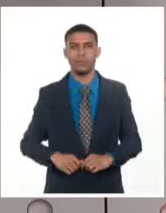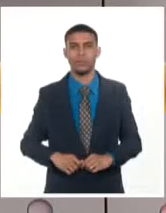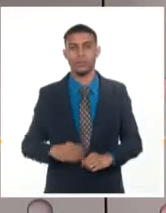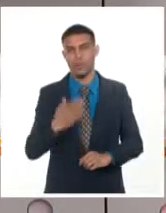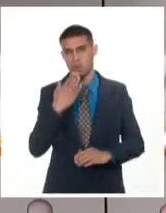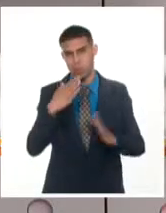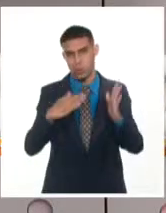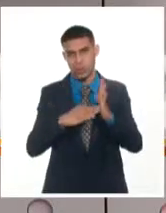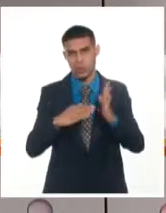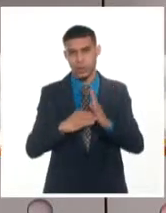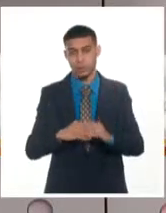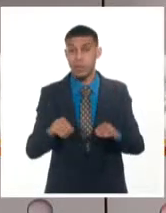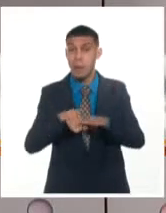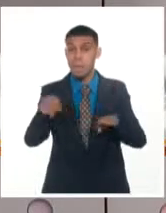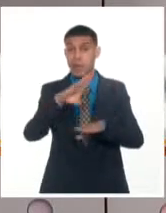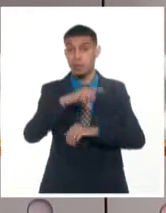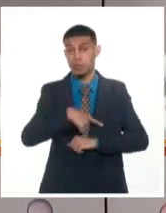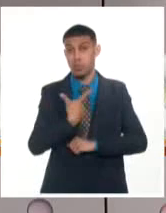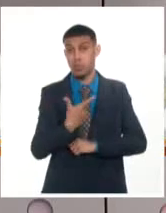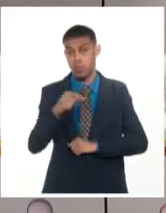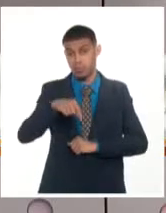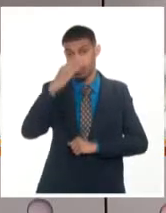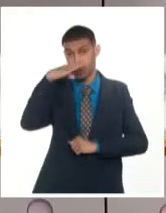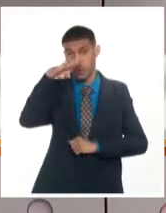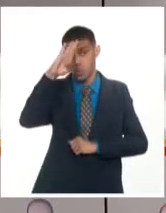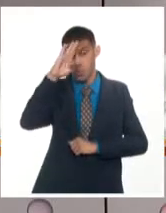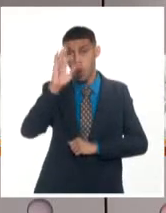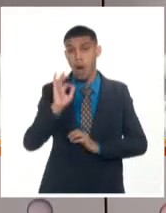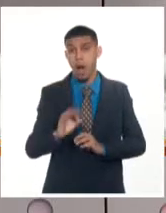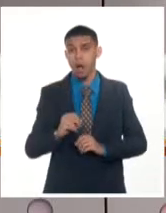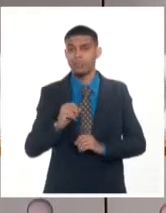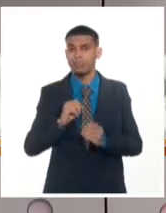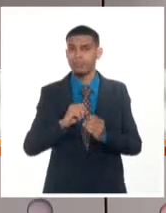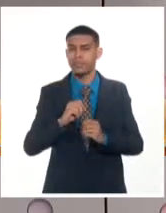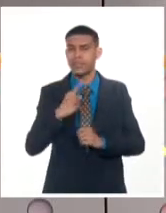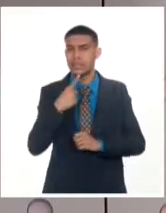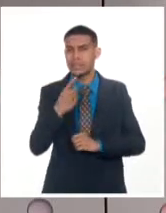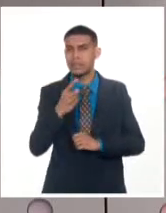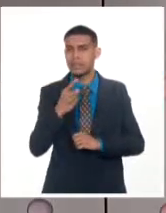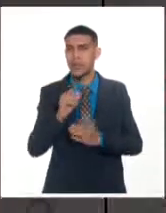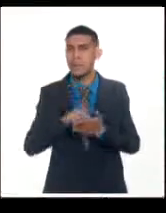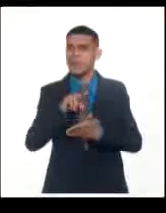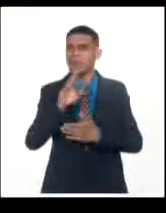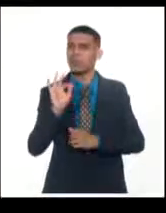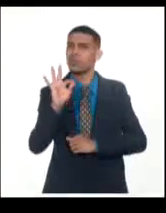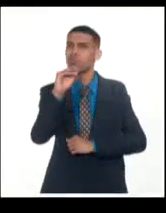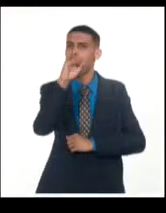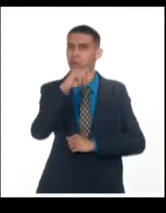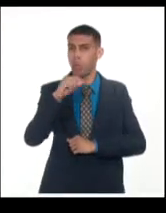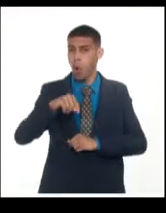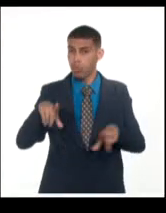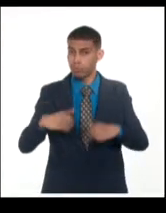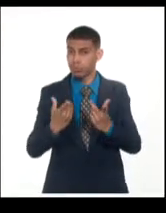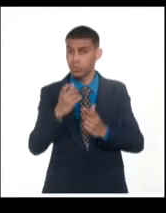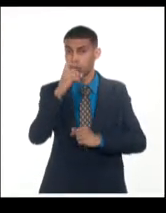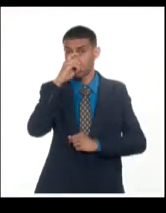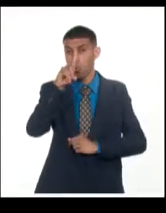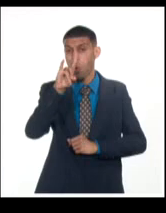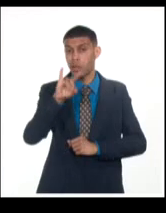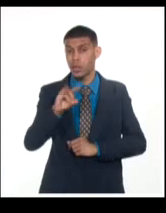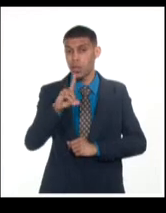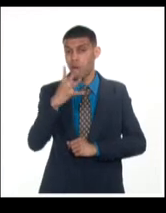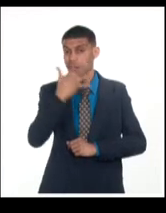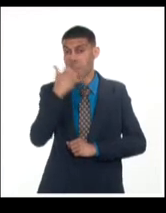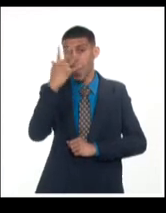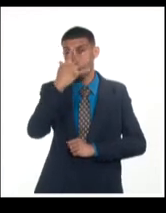Muy buenas tardes. El ministro de Cultura de Cuba, Elpidio Alonso Grau, escribió en su cuenta de Twitter: hoy cumple 92 años nuestro querido general